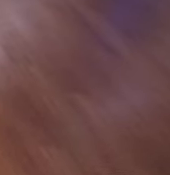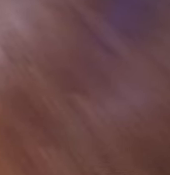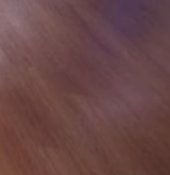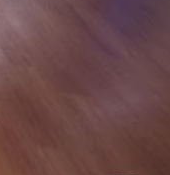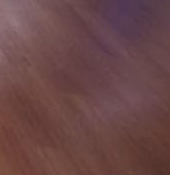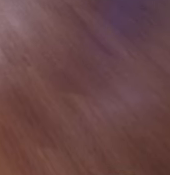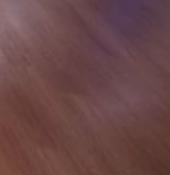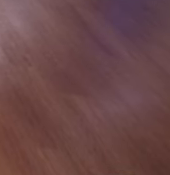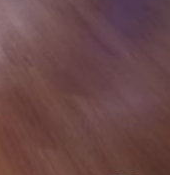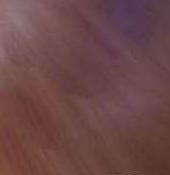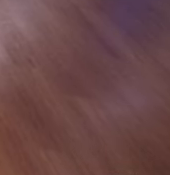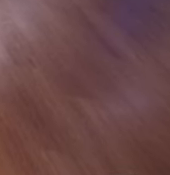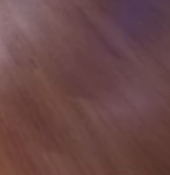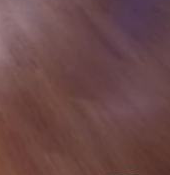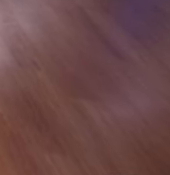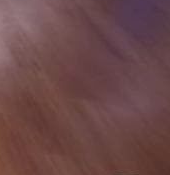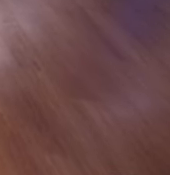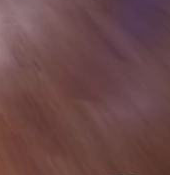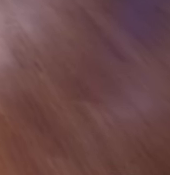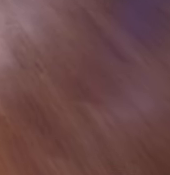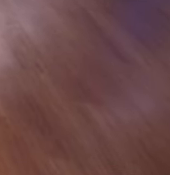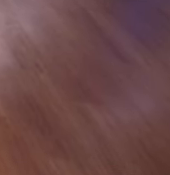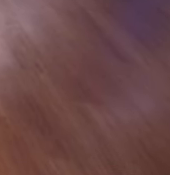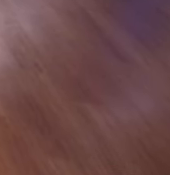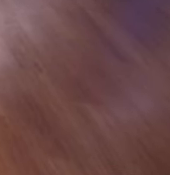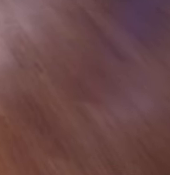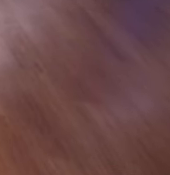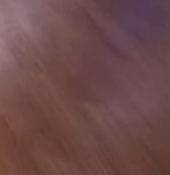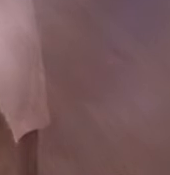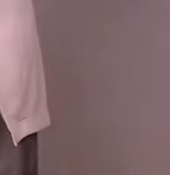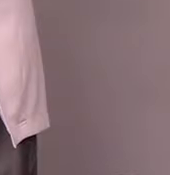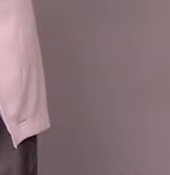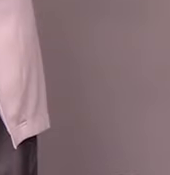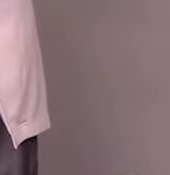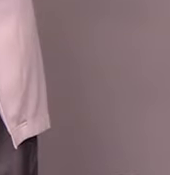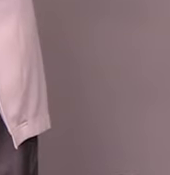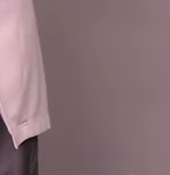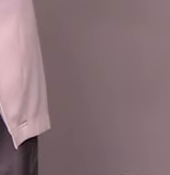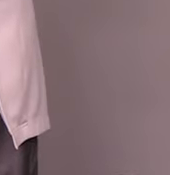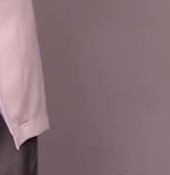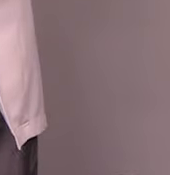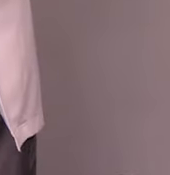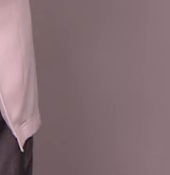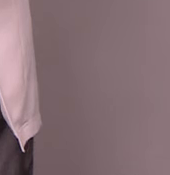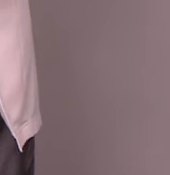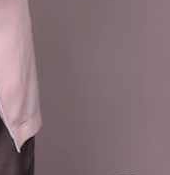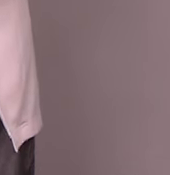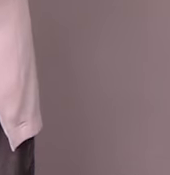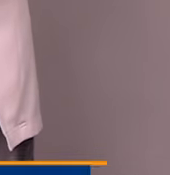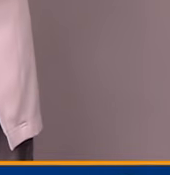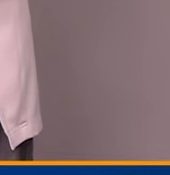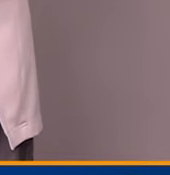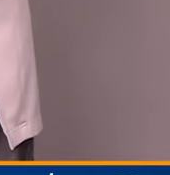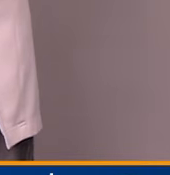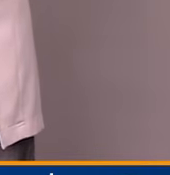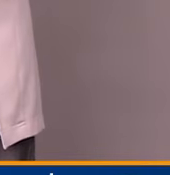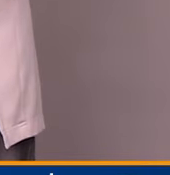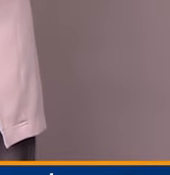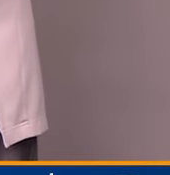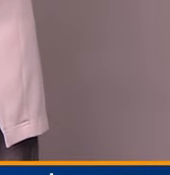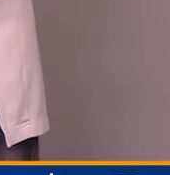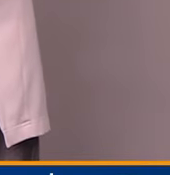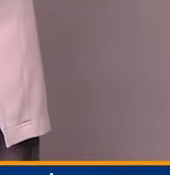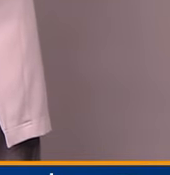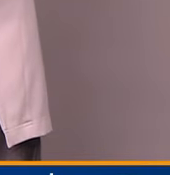hipotiroidismo una condición en la cual el cuerpo no tiene la cantidad suficiente de una hormona clave para diferentes funciones